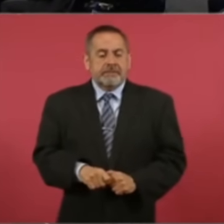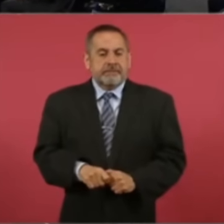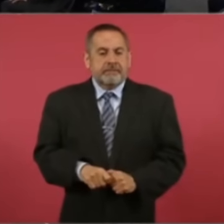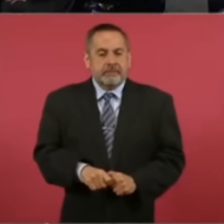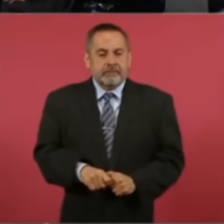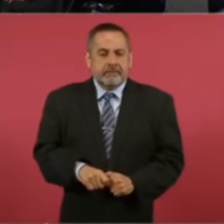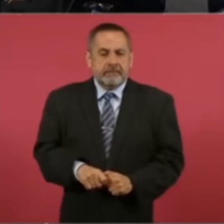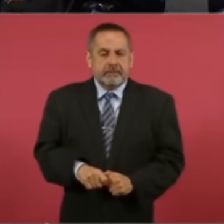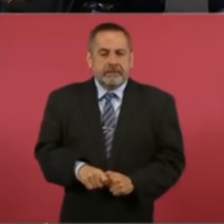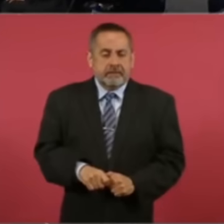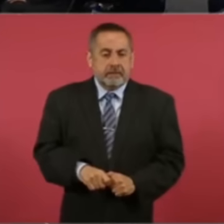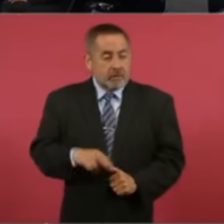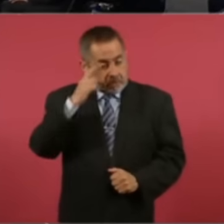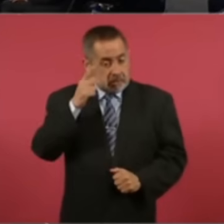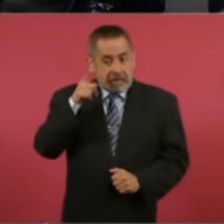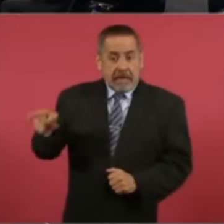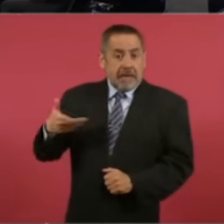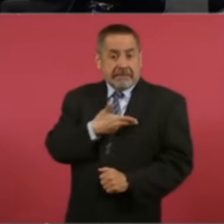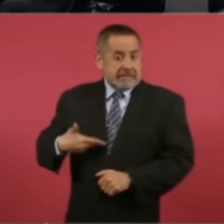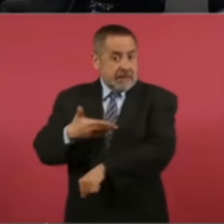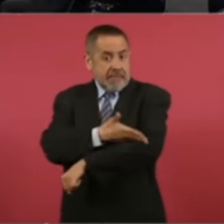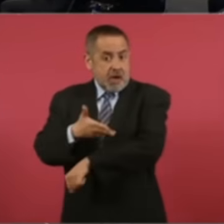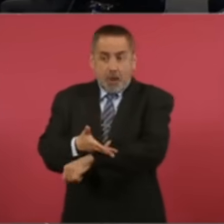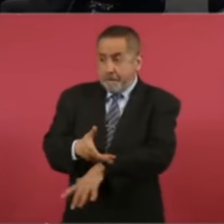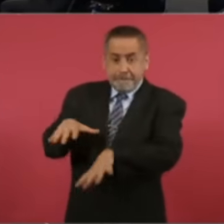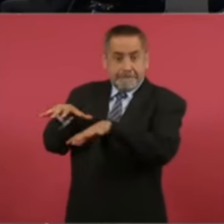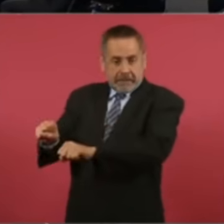cuando detienen al presidente Madero